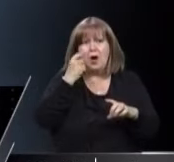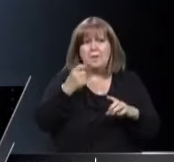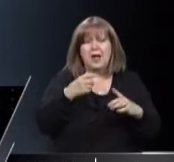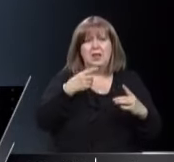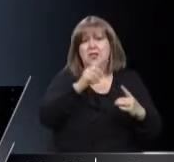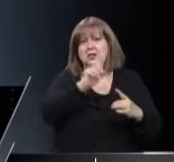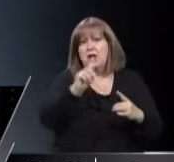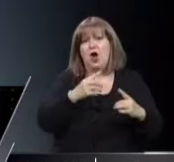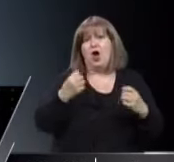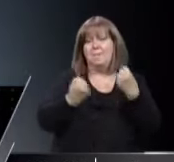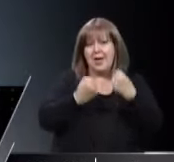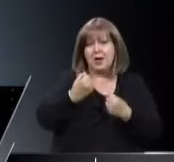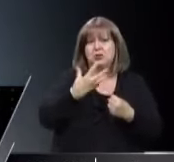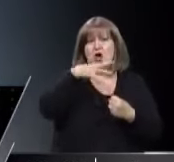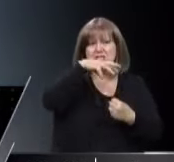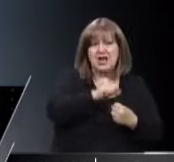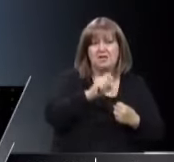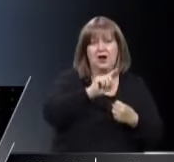que el auto no Claro claro